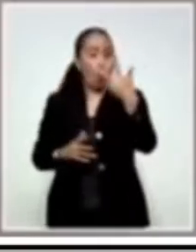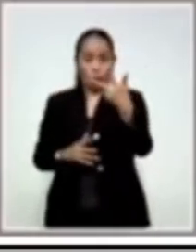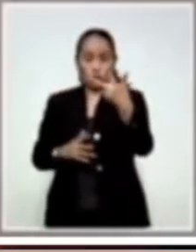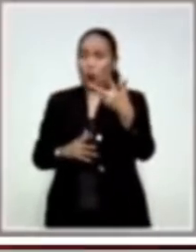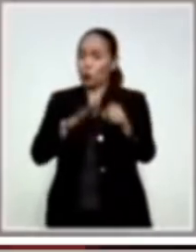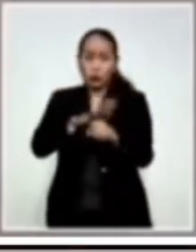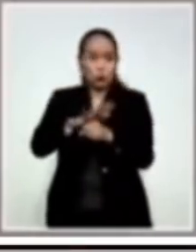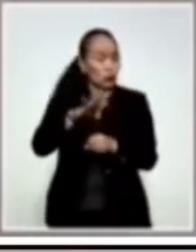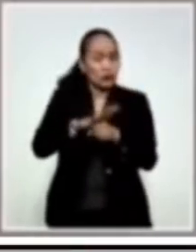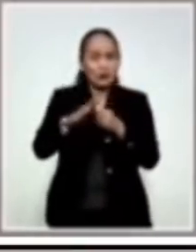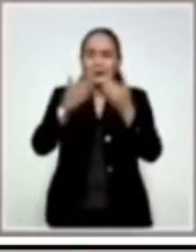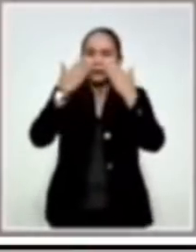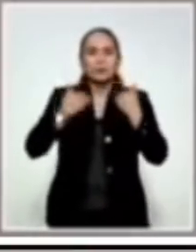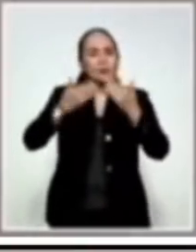votos.